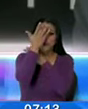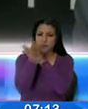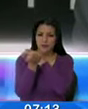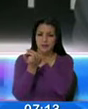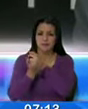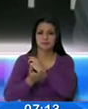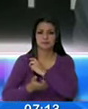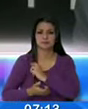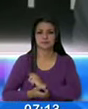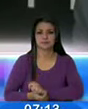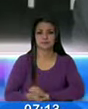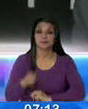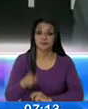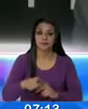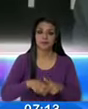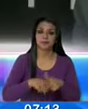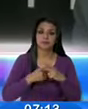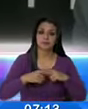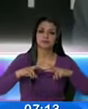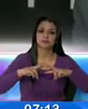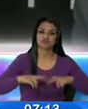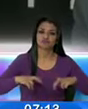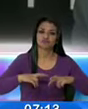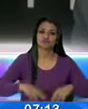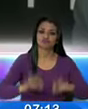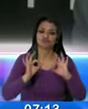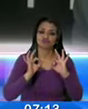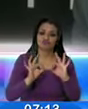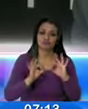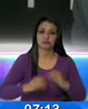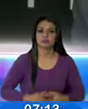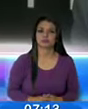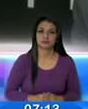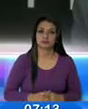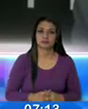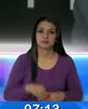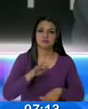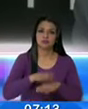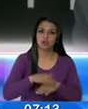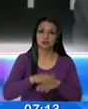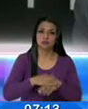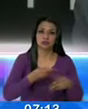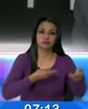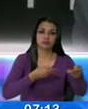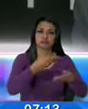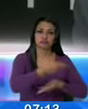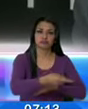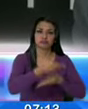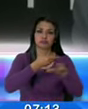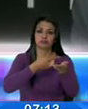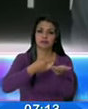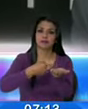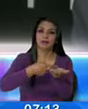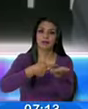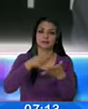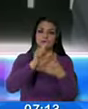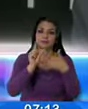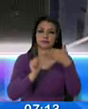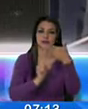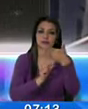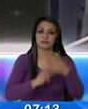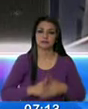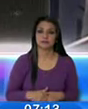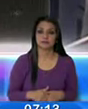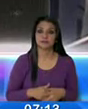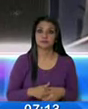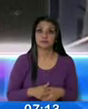que se hagan las investigaciones que correspondan a los cruces de análisis financieros que hace la Unidad de Análisis Financiero. En